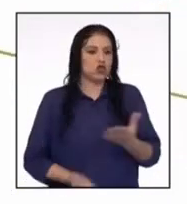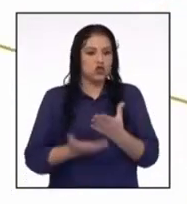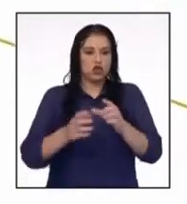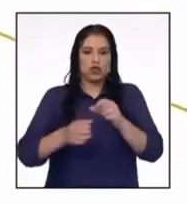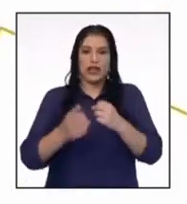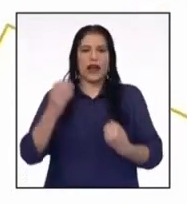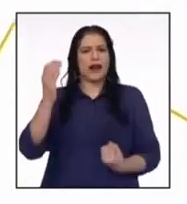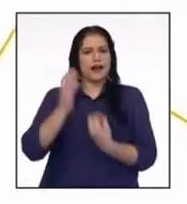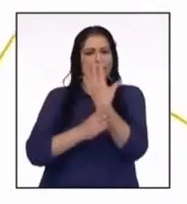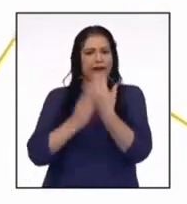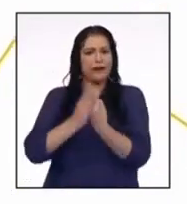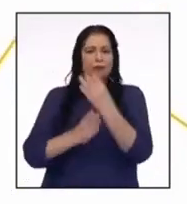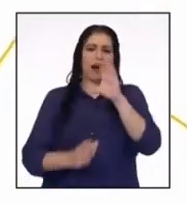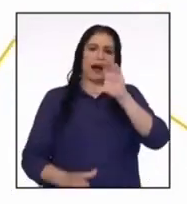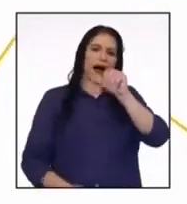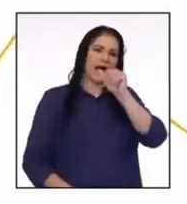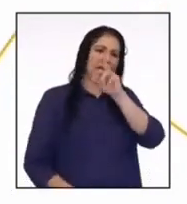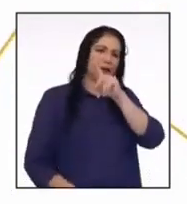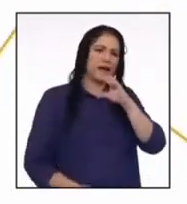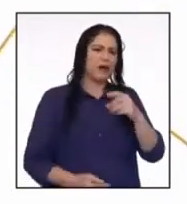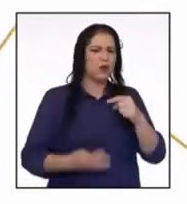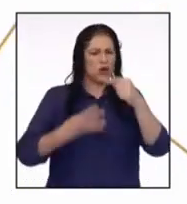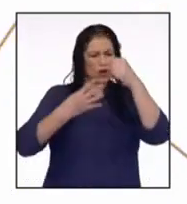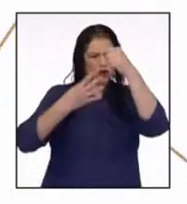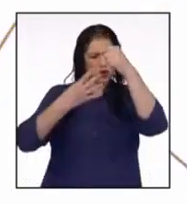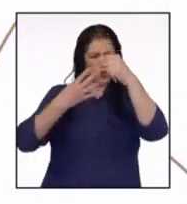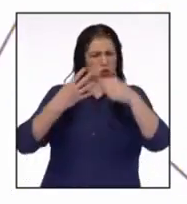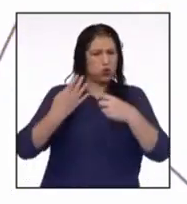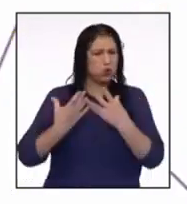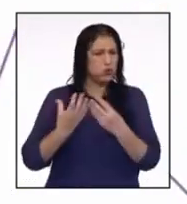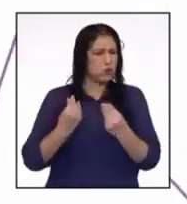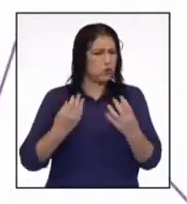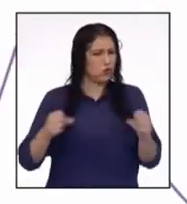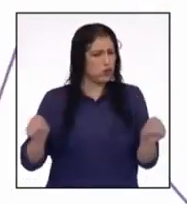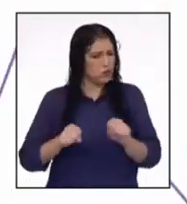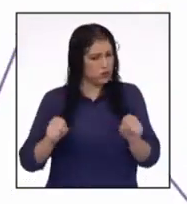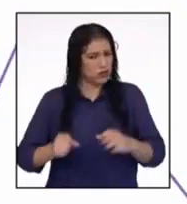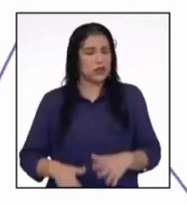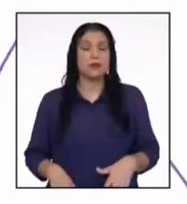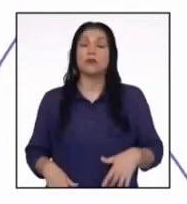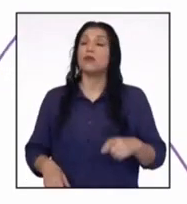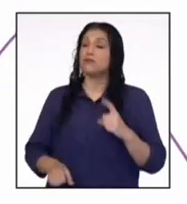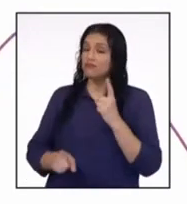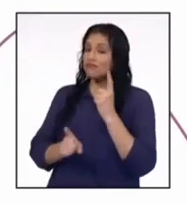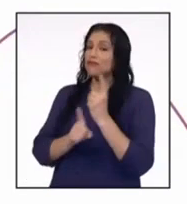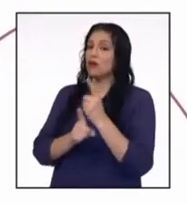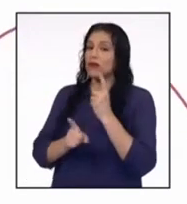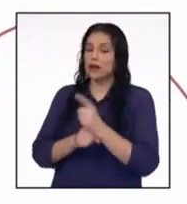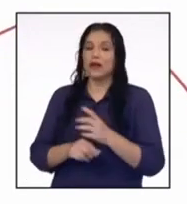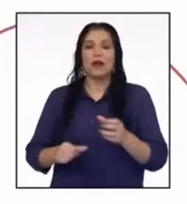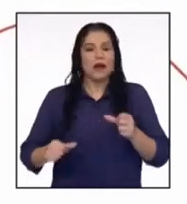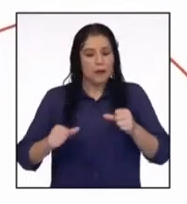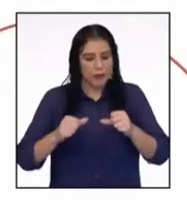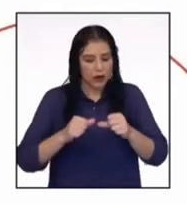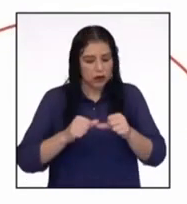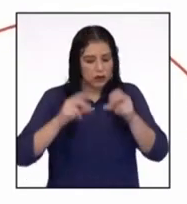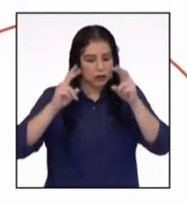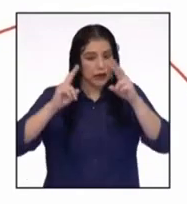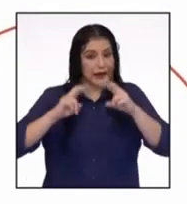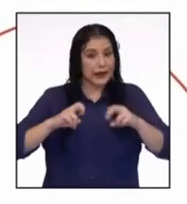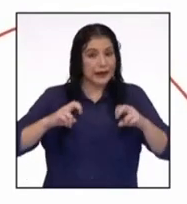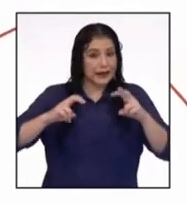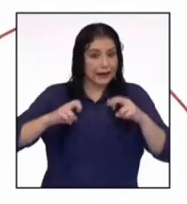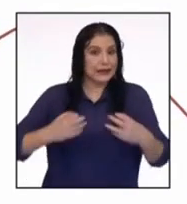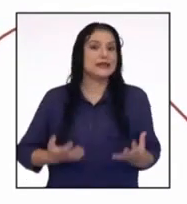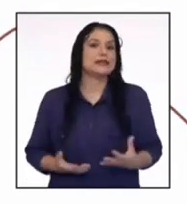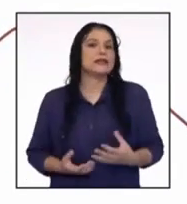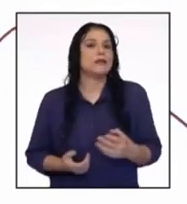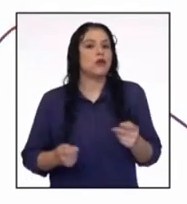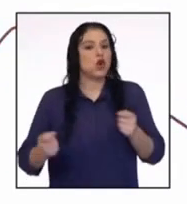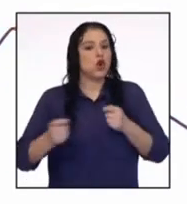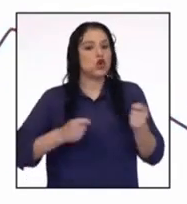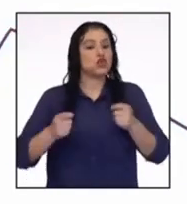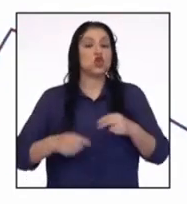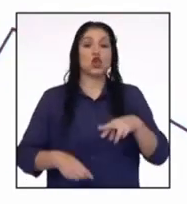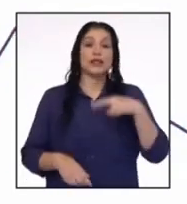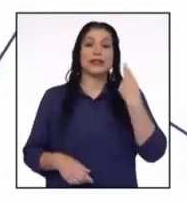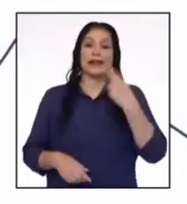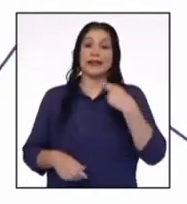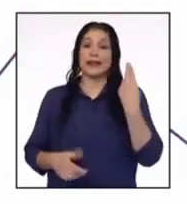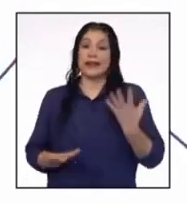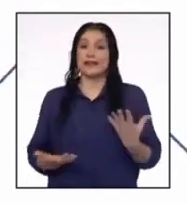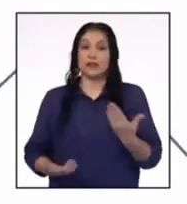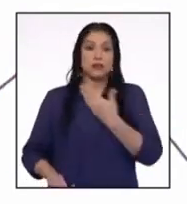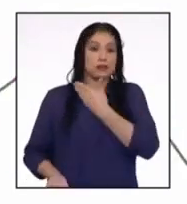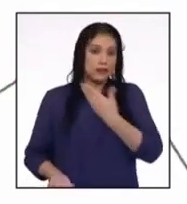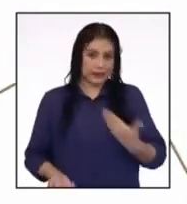de Arequipa. Son un montón. Así es, y para seguir en nuestro análisis sobre la gestión de riesgos